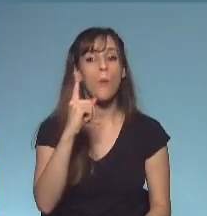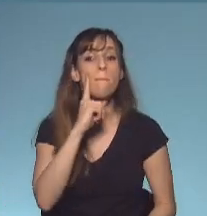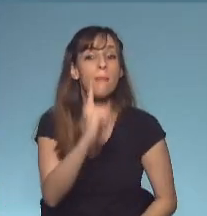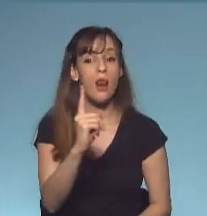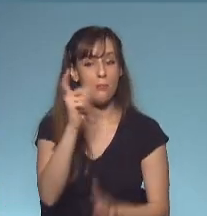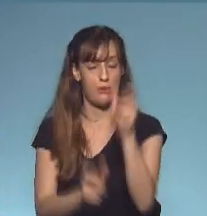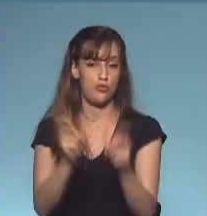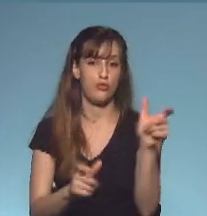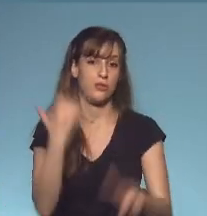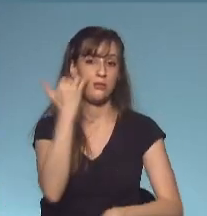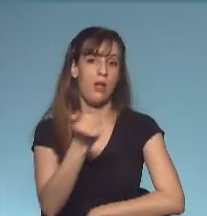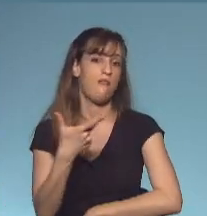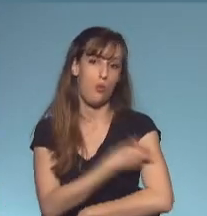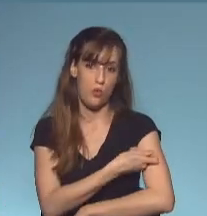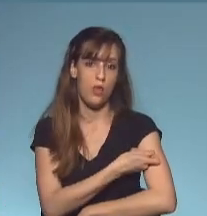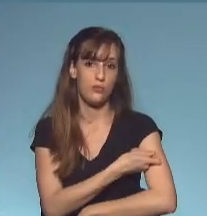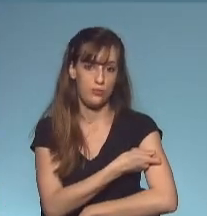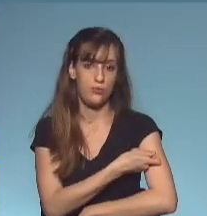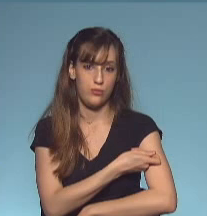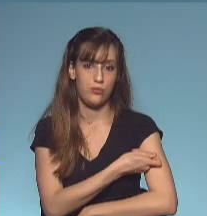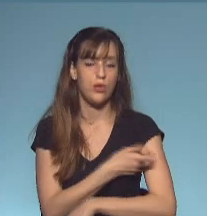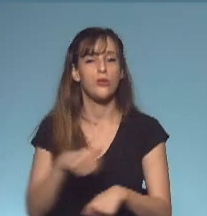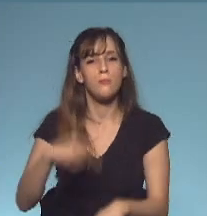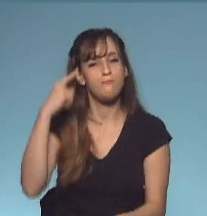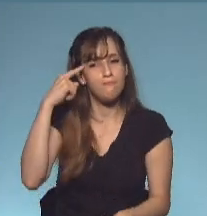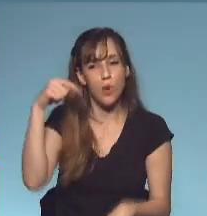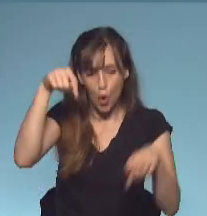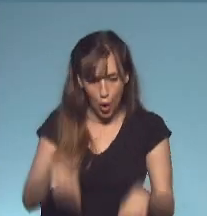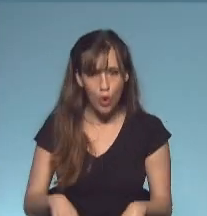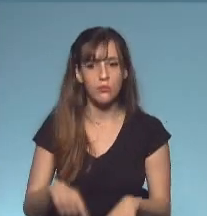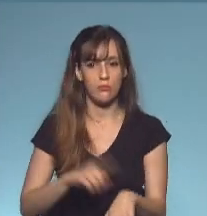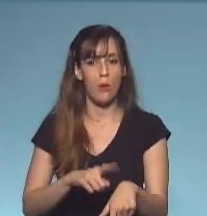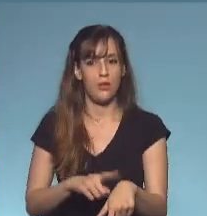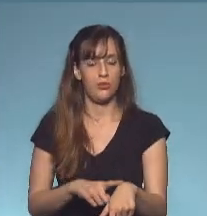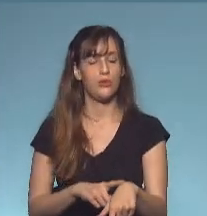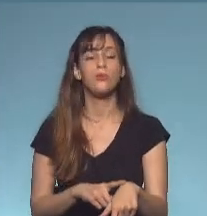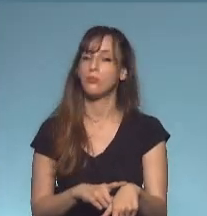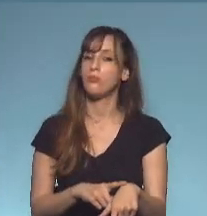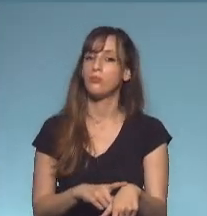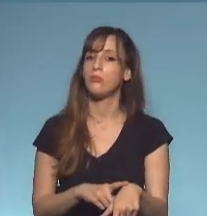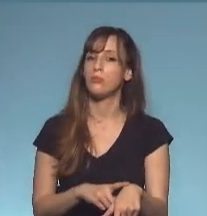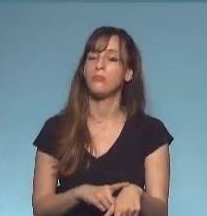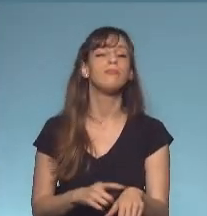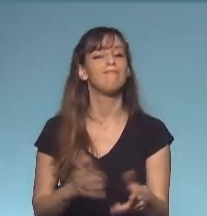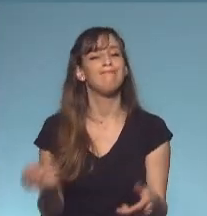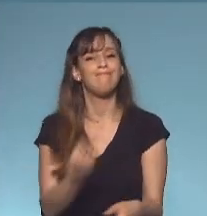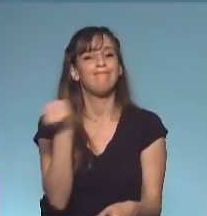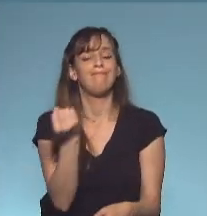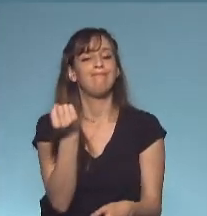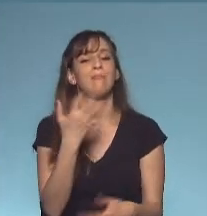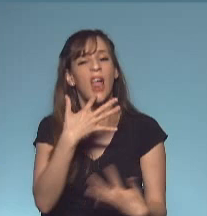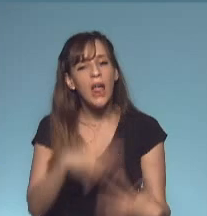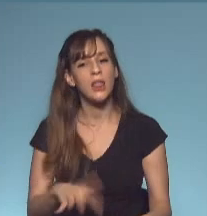vacunados. Me parece que es momento de asociar, porque es la gran diferencia, además de su velocidad y